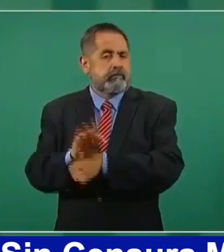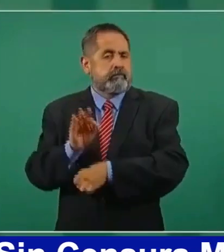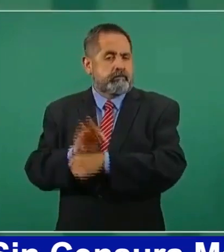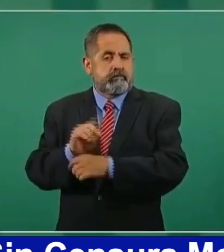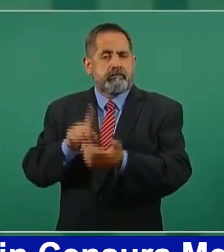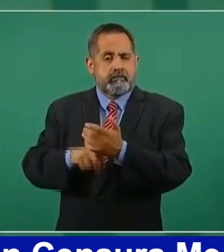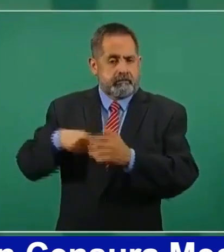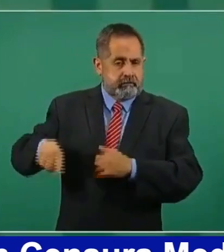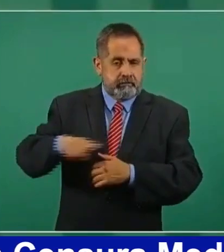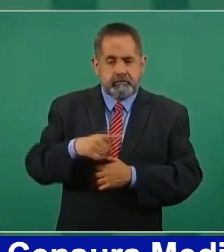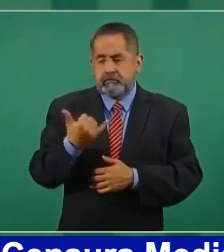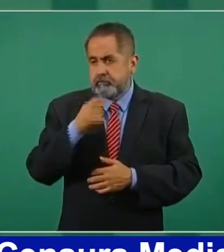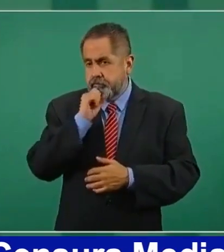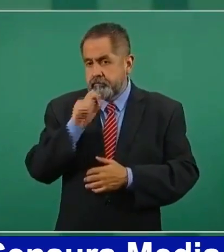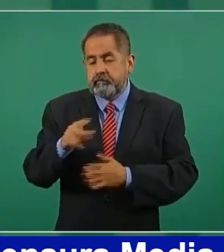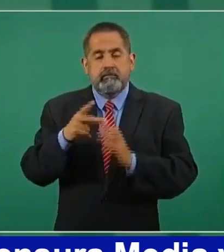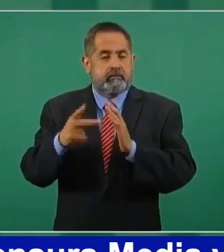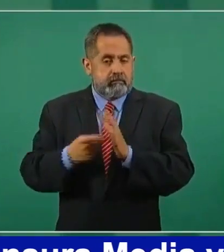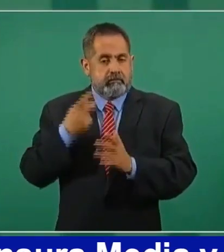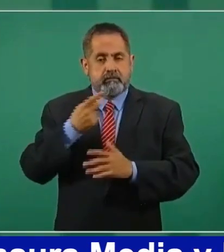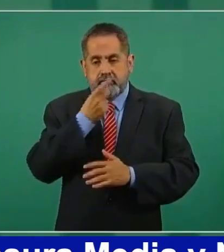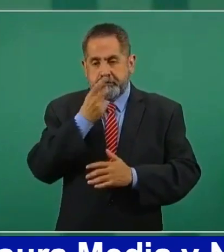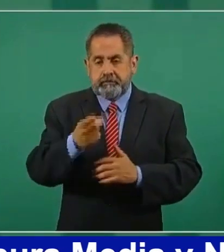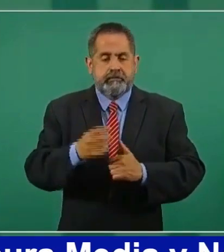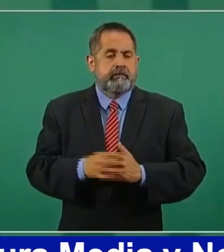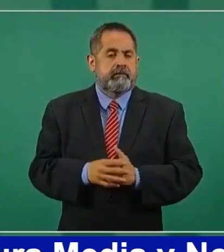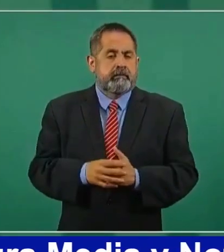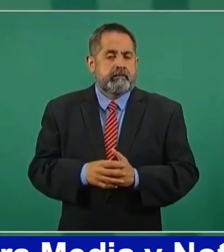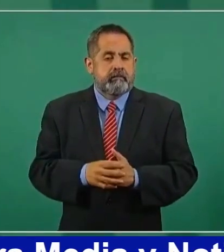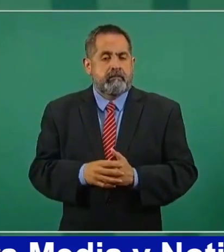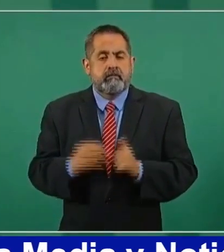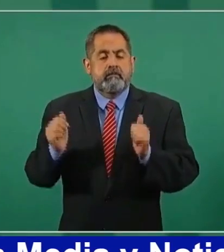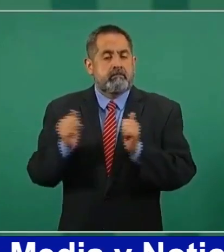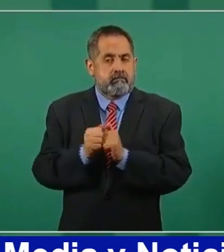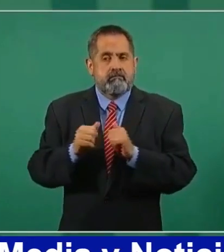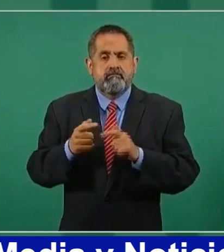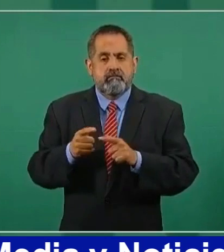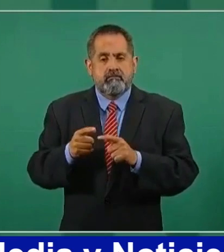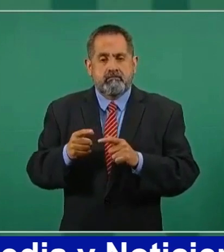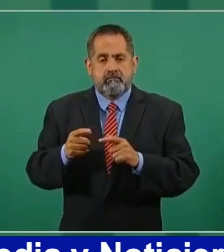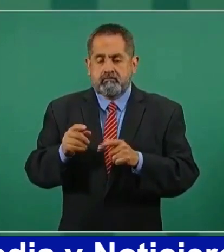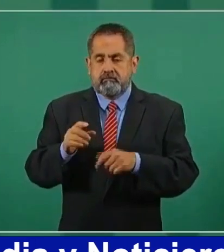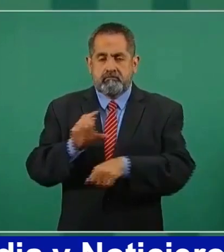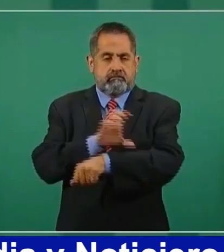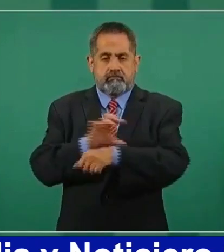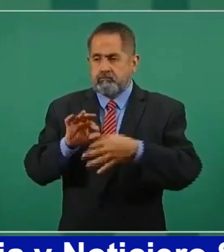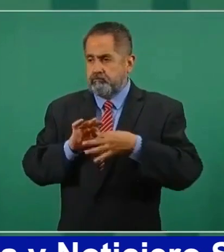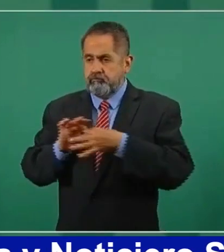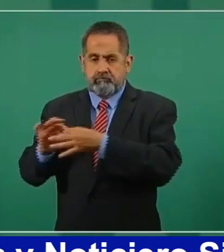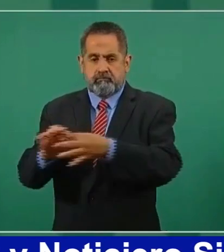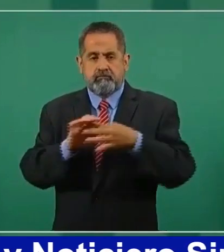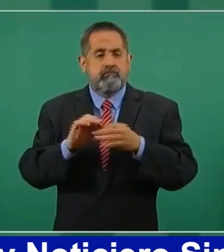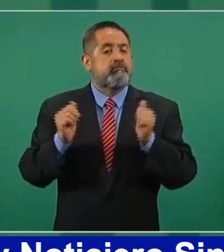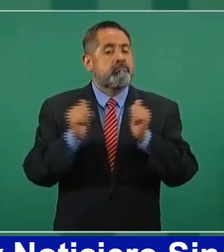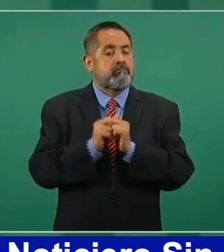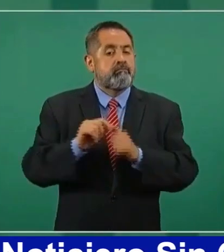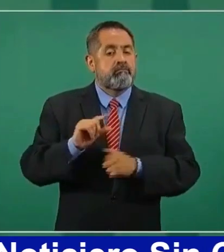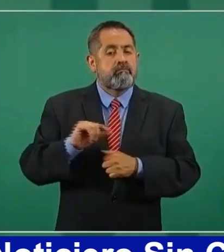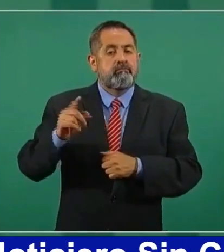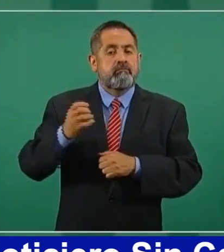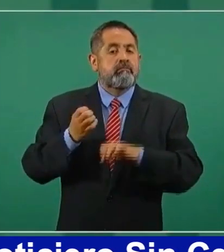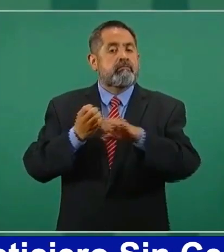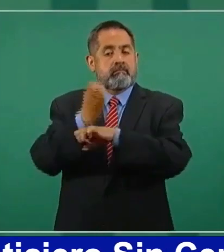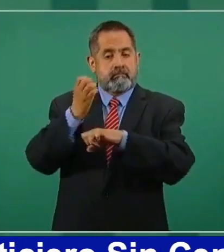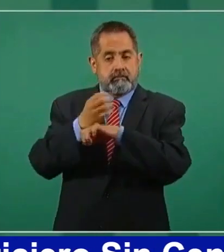protegerlos, y repito, lo vamos a hacer de manera coordinada con las autoridades